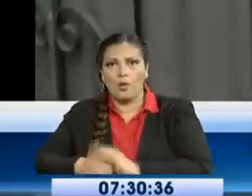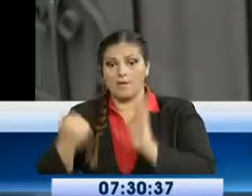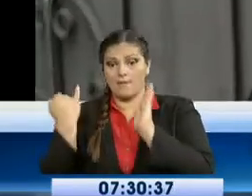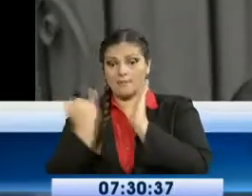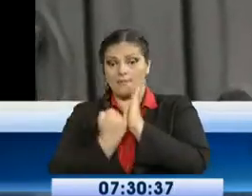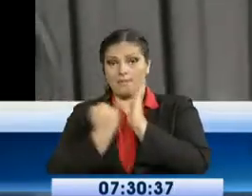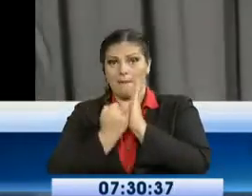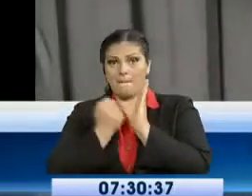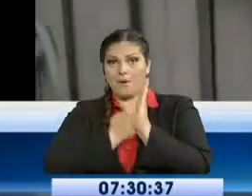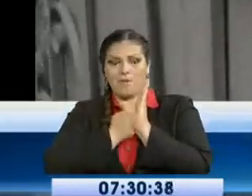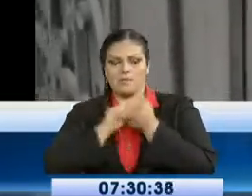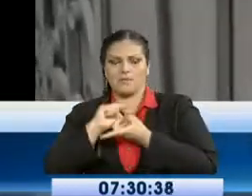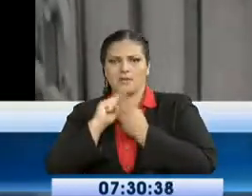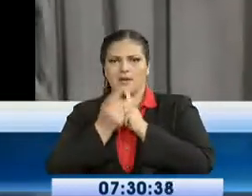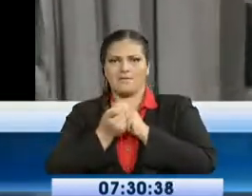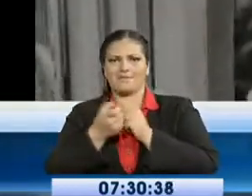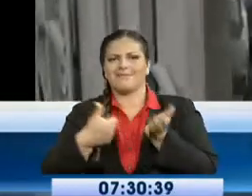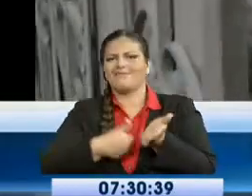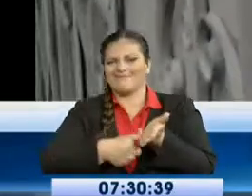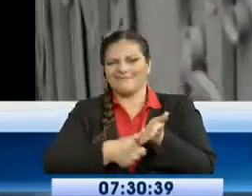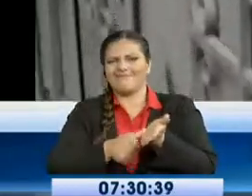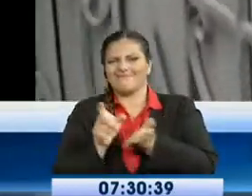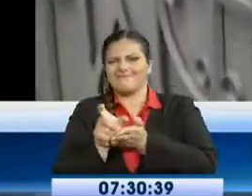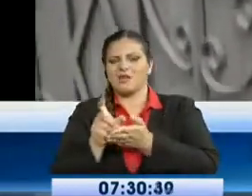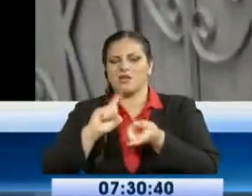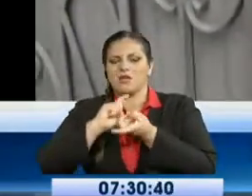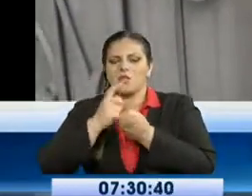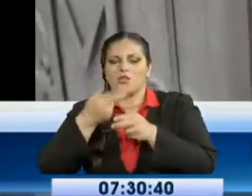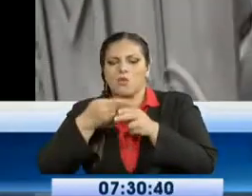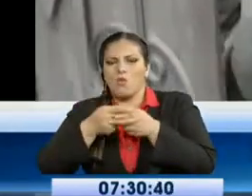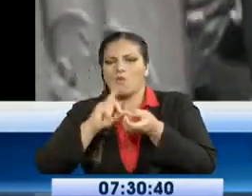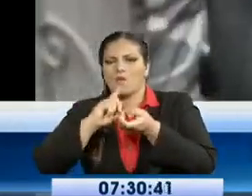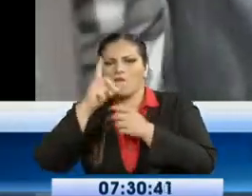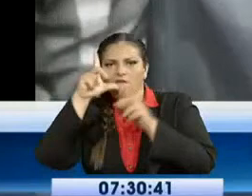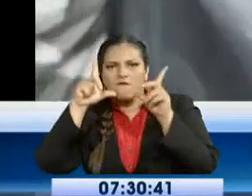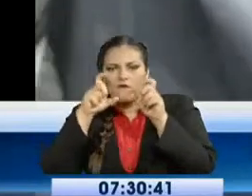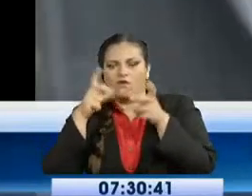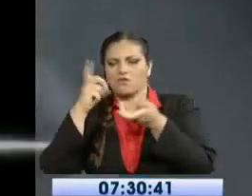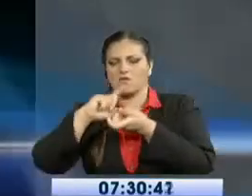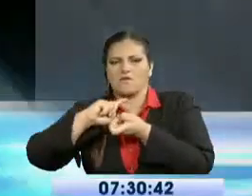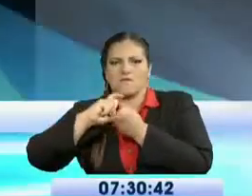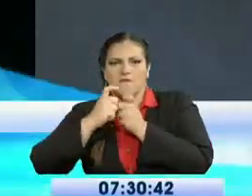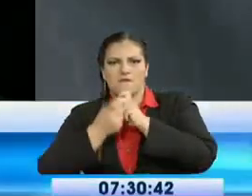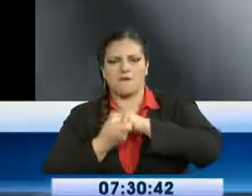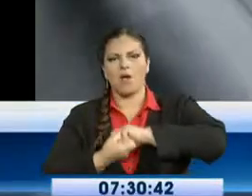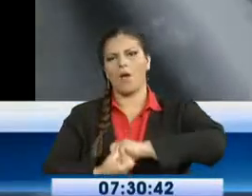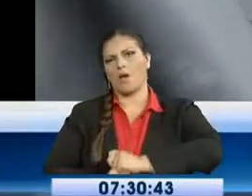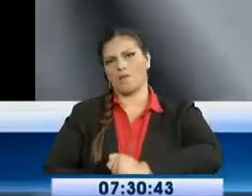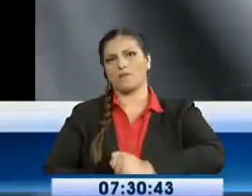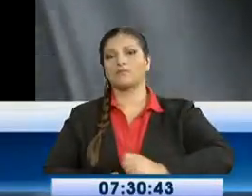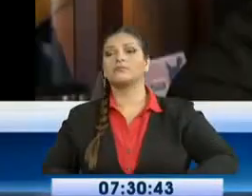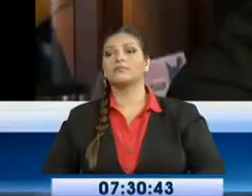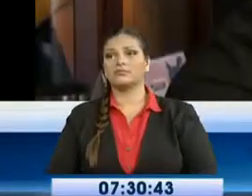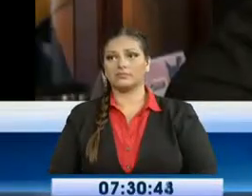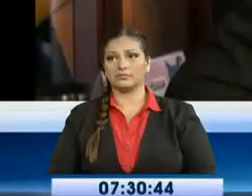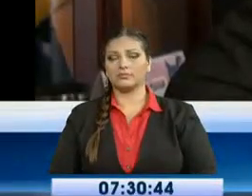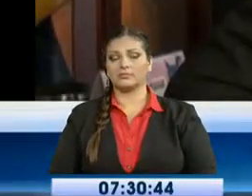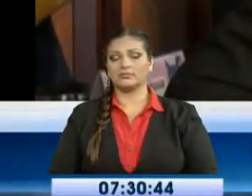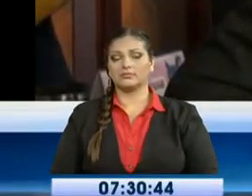dos puñaladas, a lo cual dentro de las investigaciones pues se le logró ubicar dentro